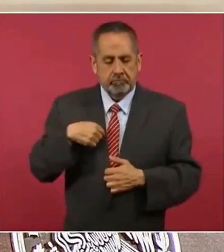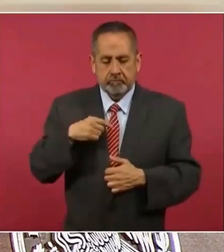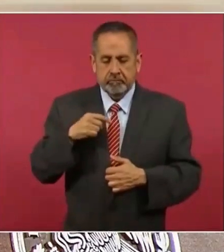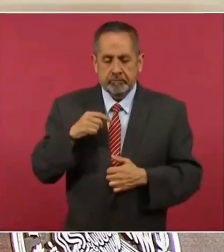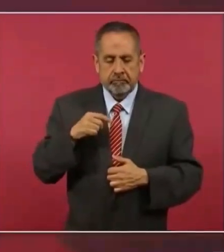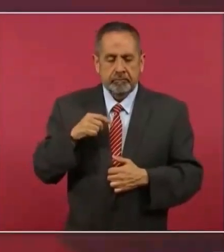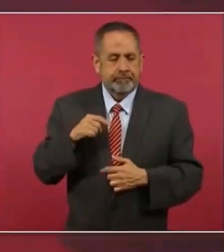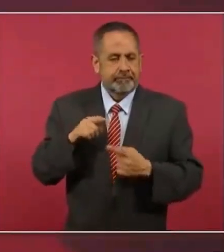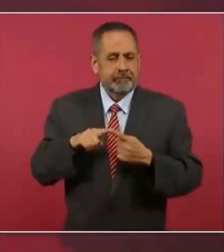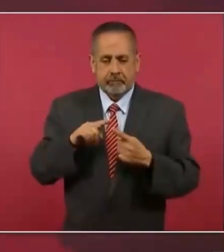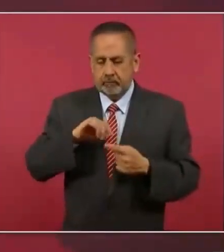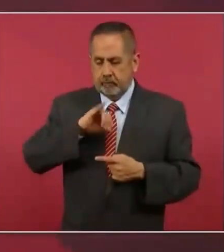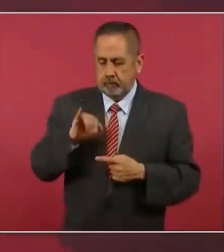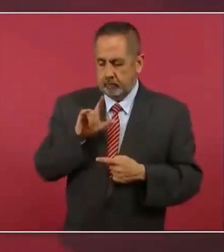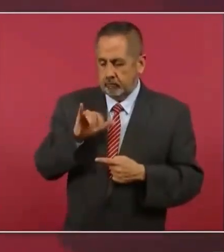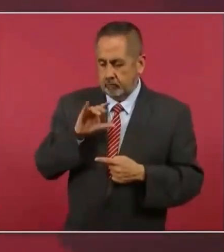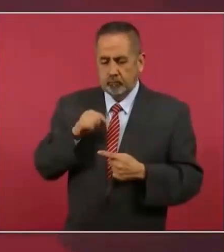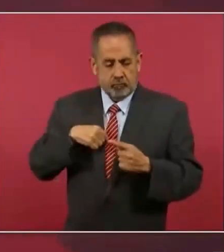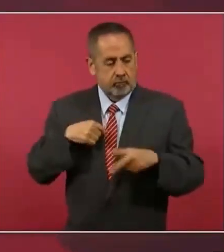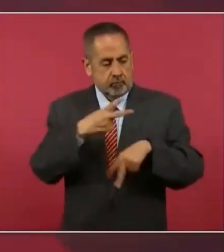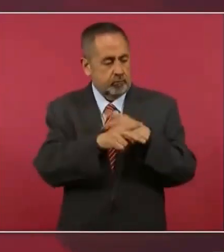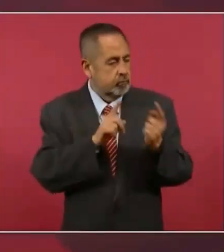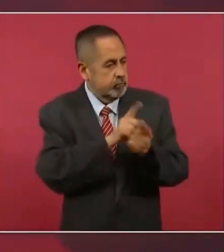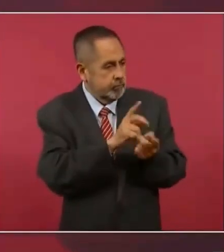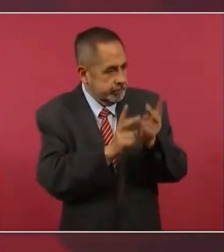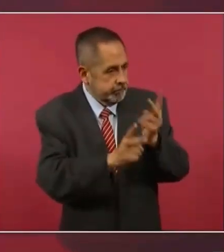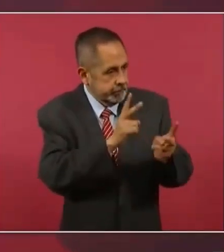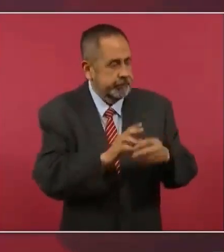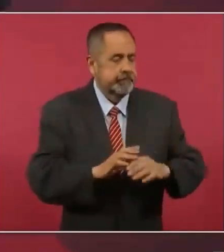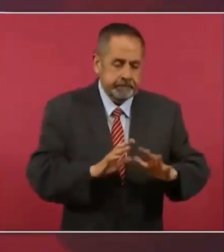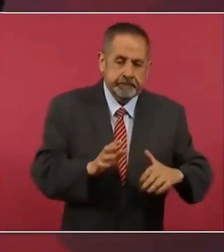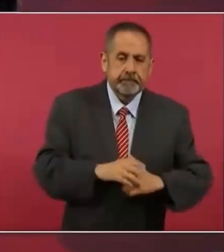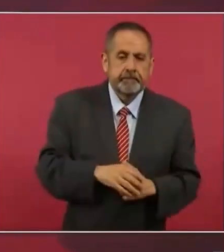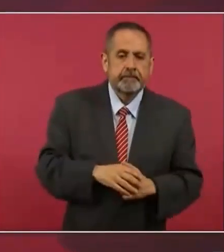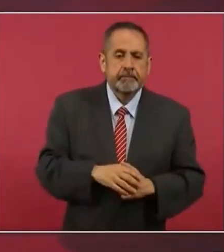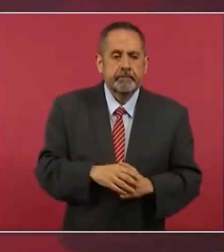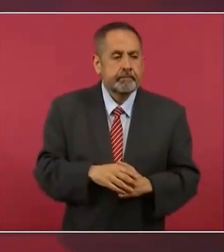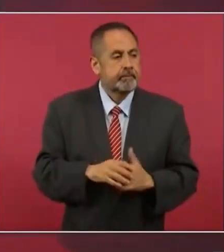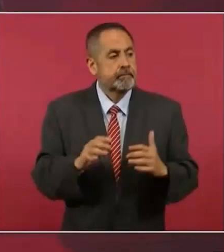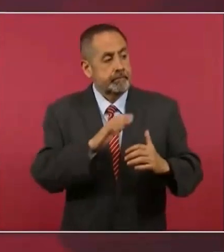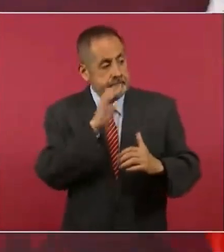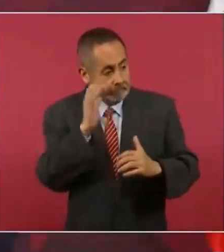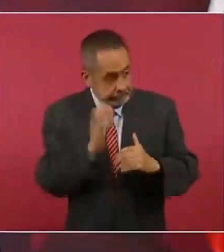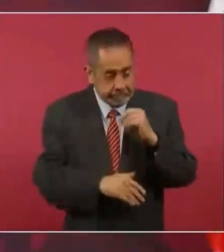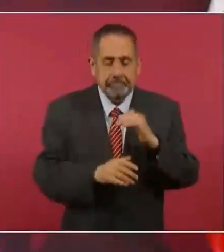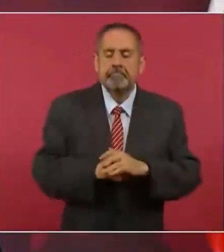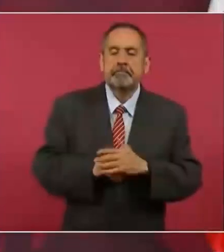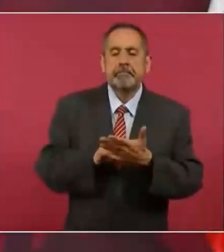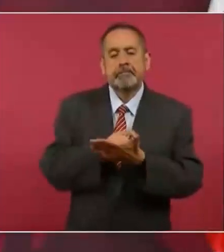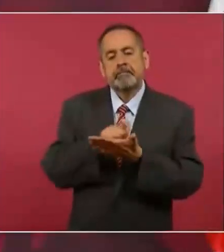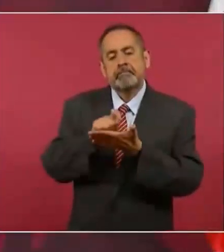unos días antes. Ya cuando regresa, pues hace su reportaje